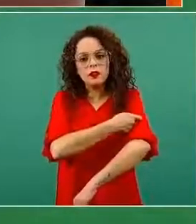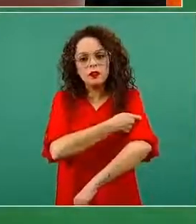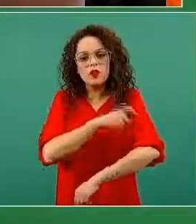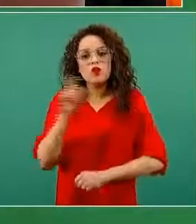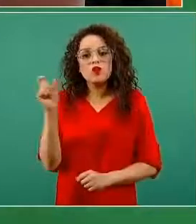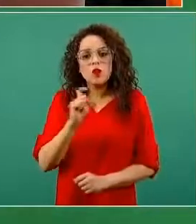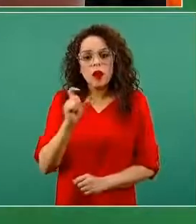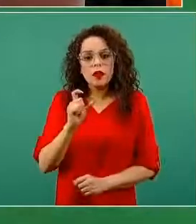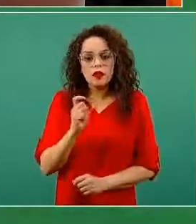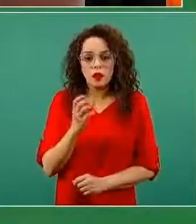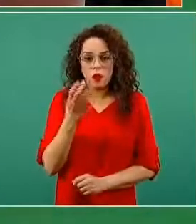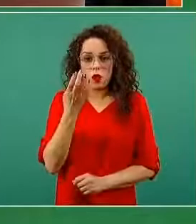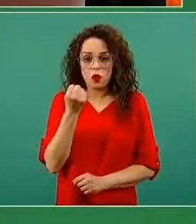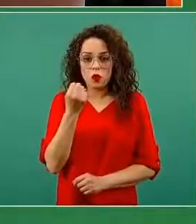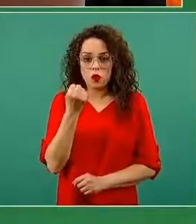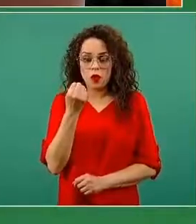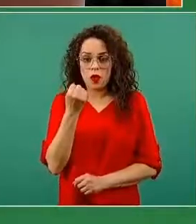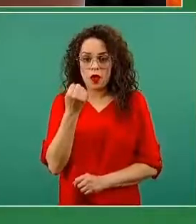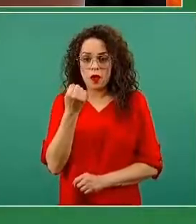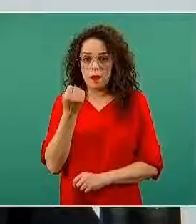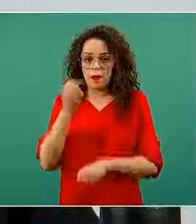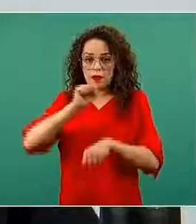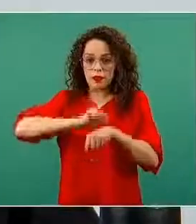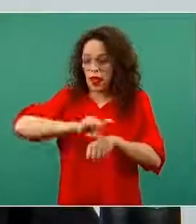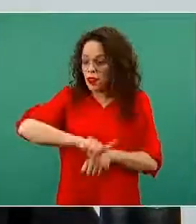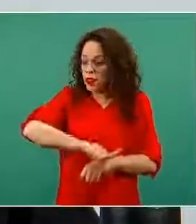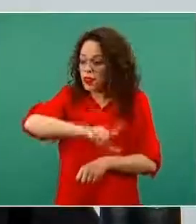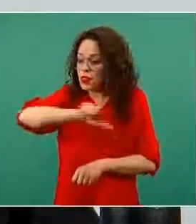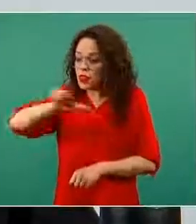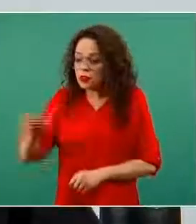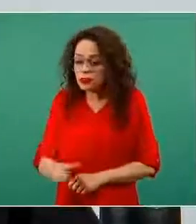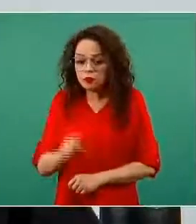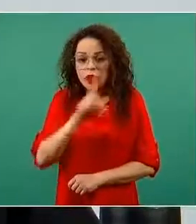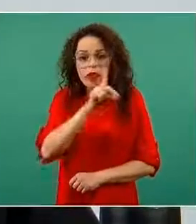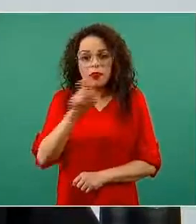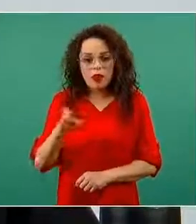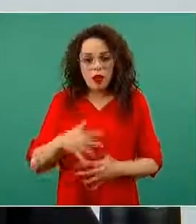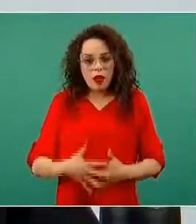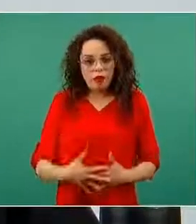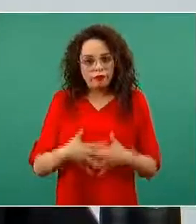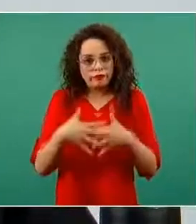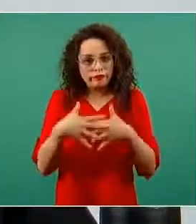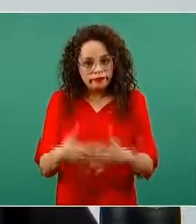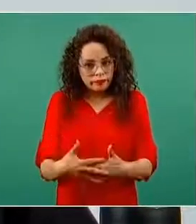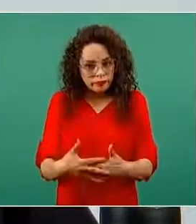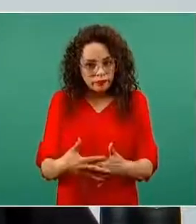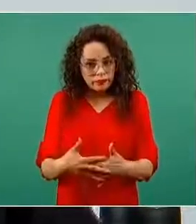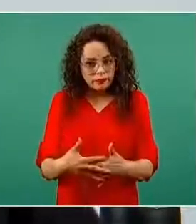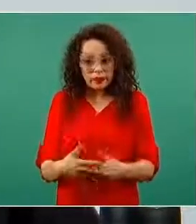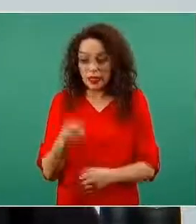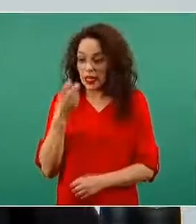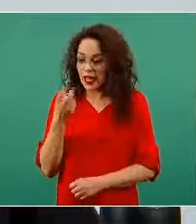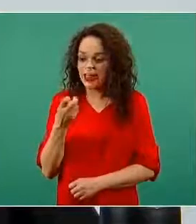9ª semana del embarazo. Esto nos da un rango de seguridad